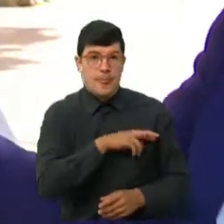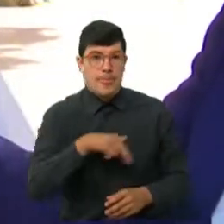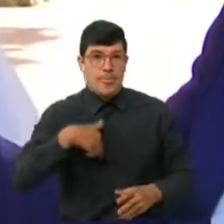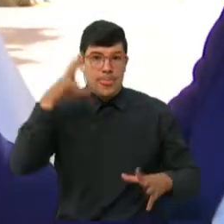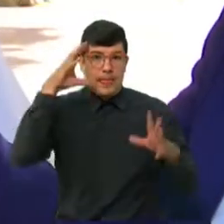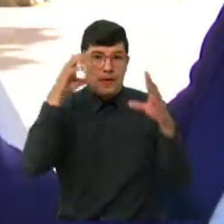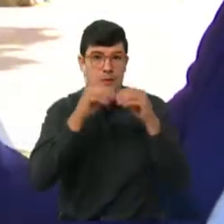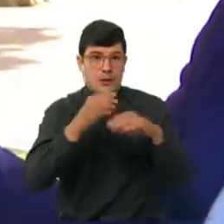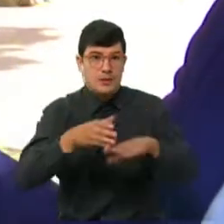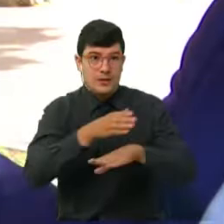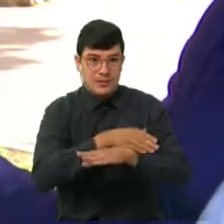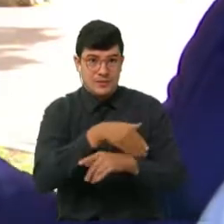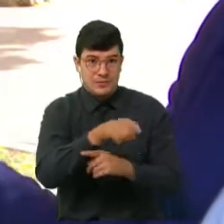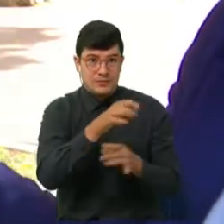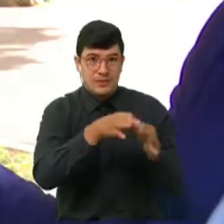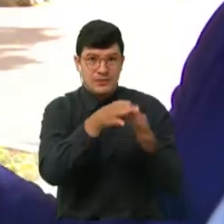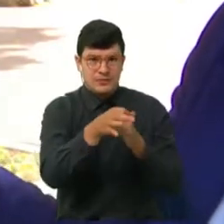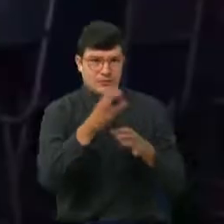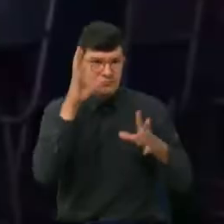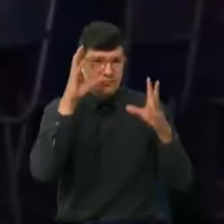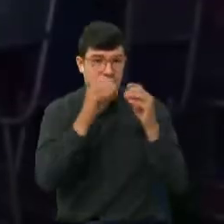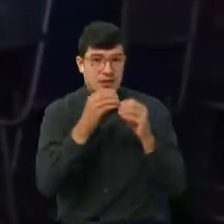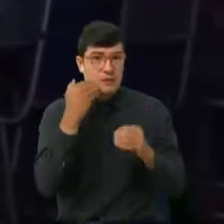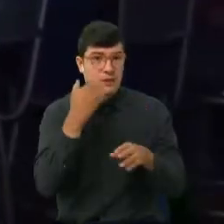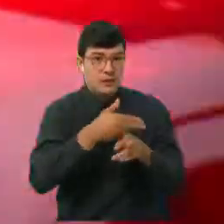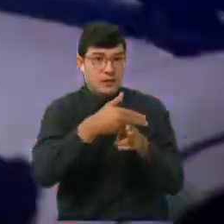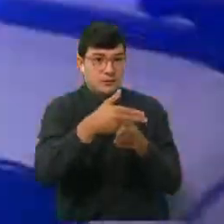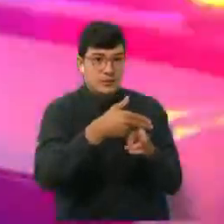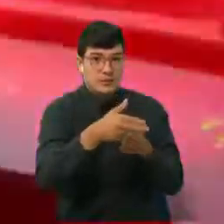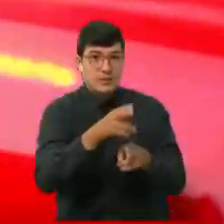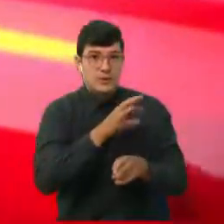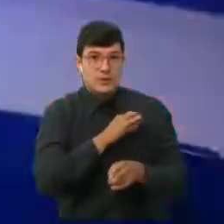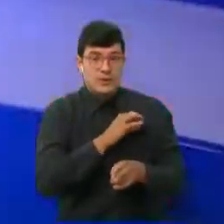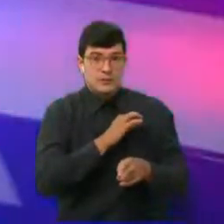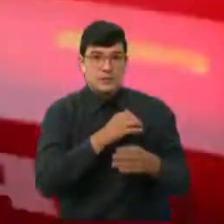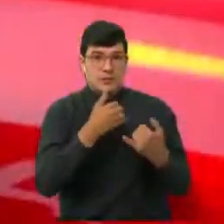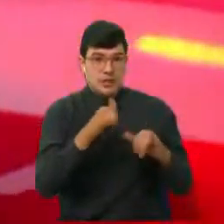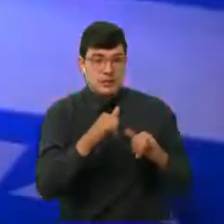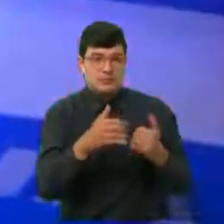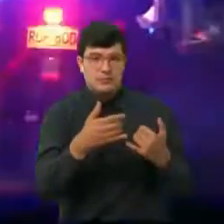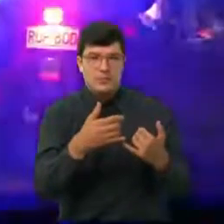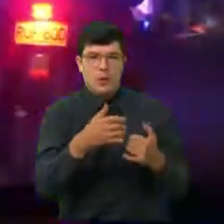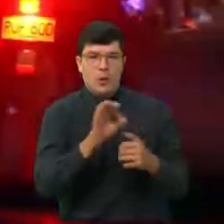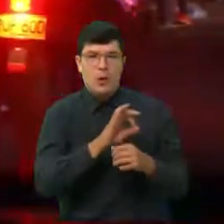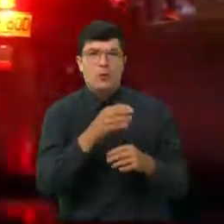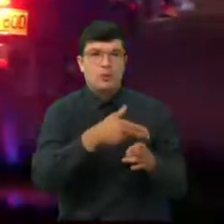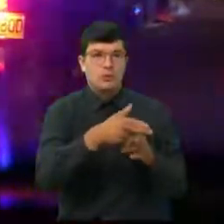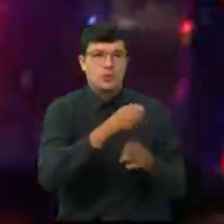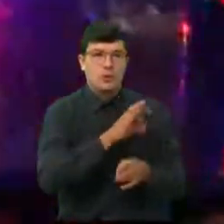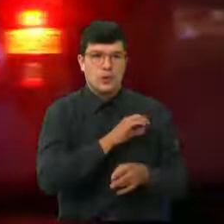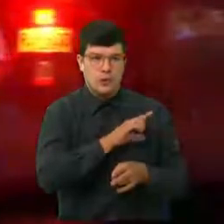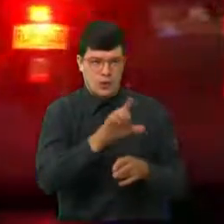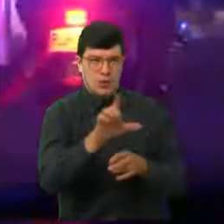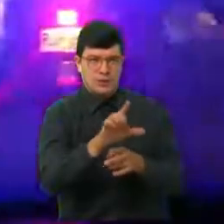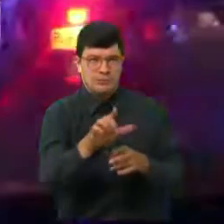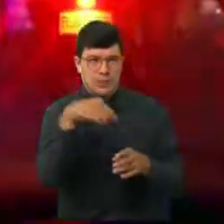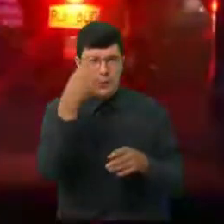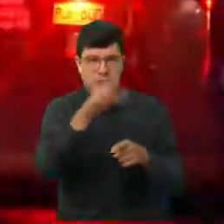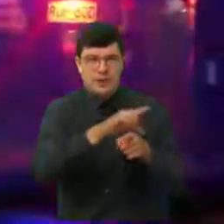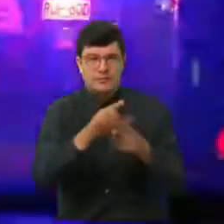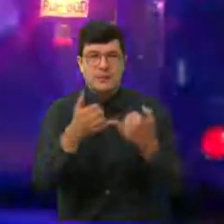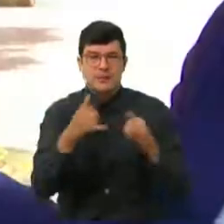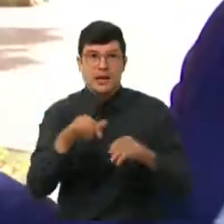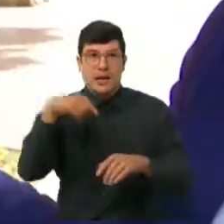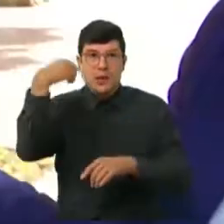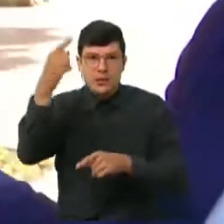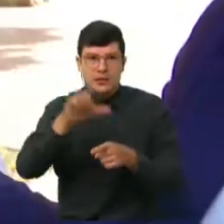municipal, hemos logrado que después de este fin de semana se logren algunos beneficios con respecto a los horarios en base a